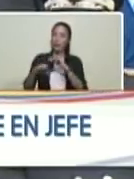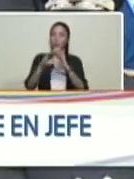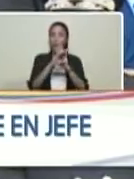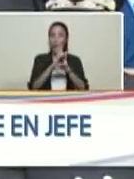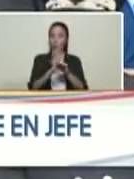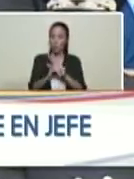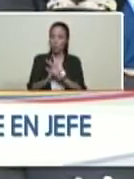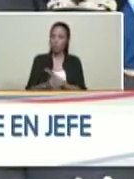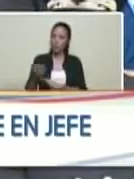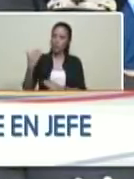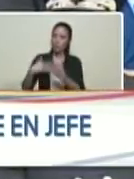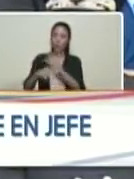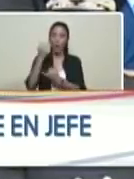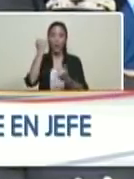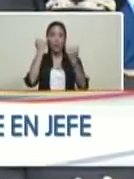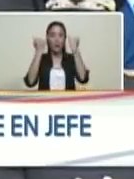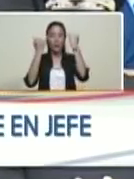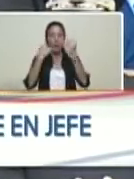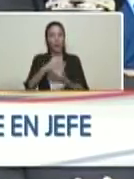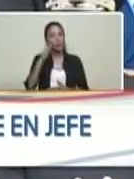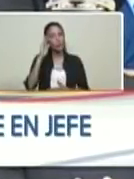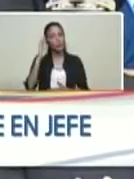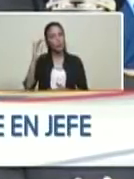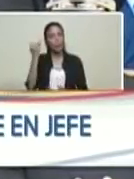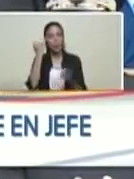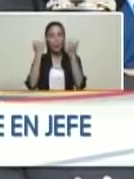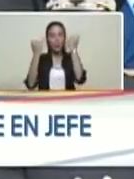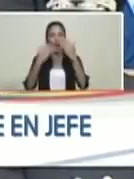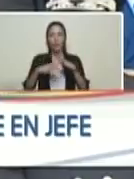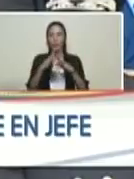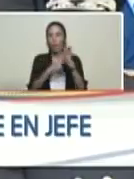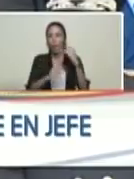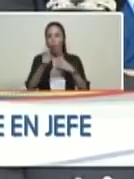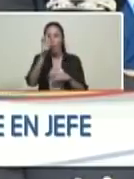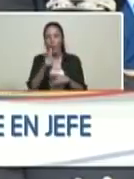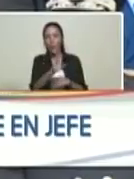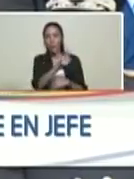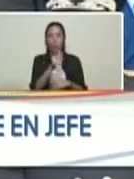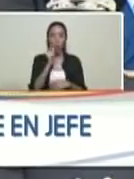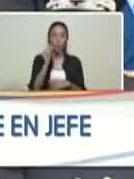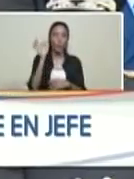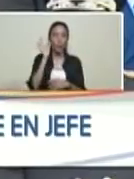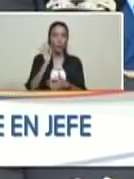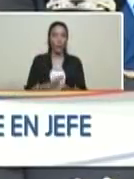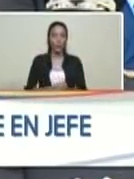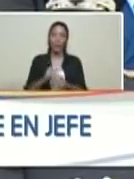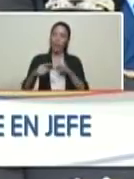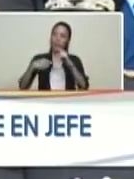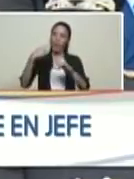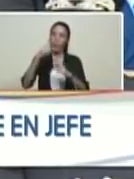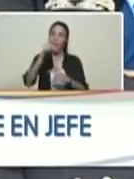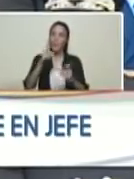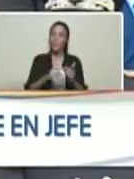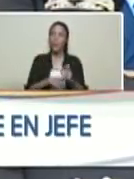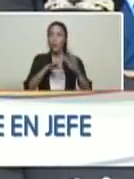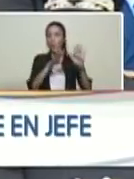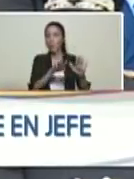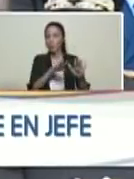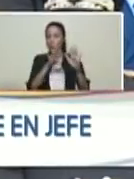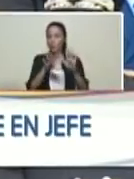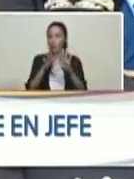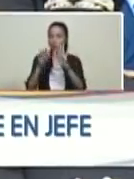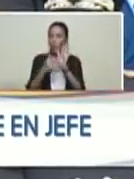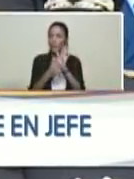los sueños originales de los libertadores y los trajo en 1999 y los